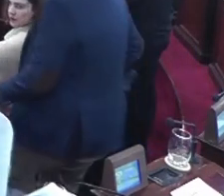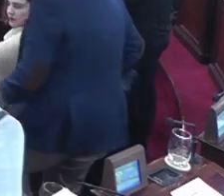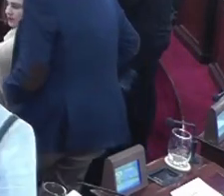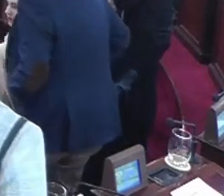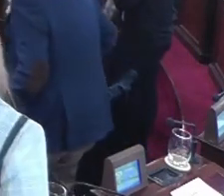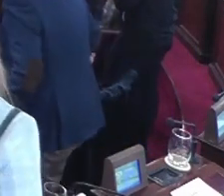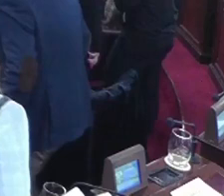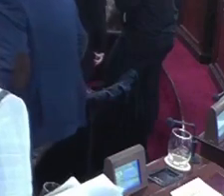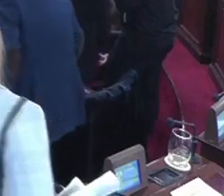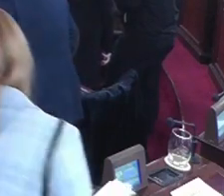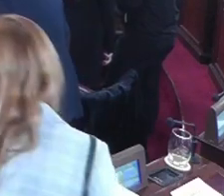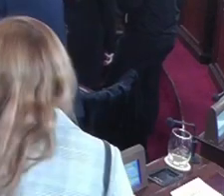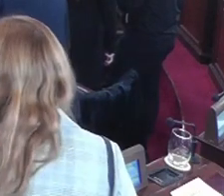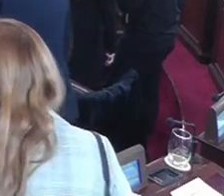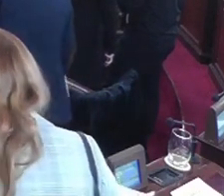Bermúdez